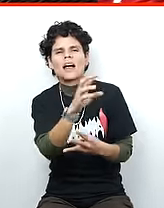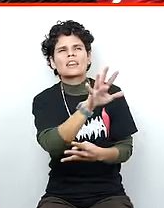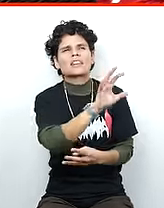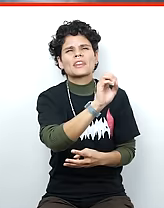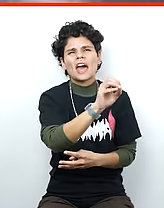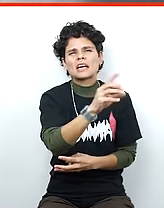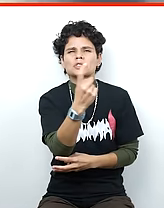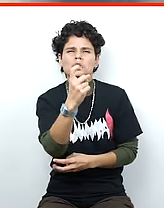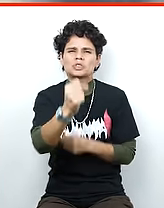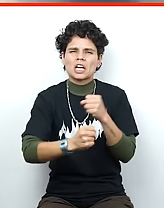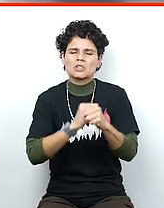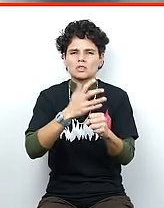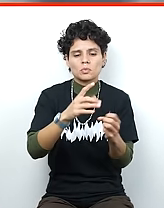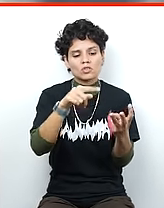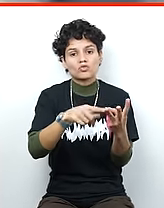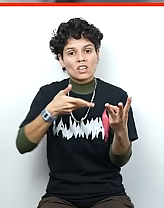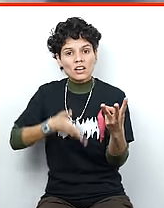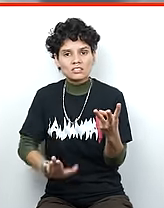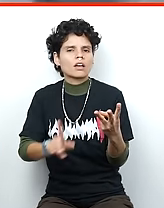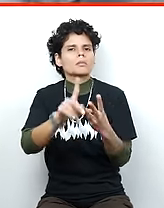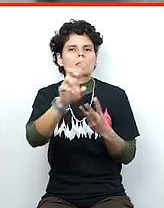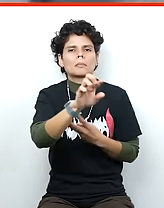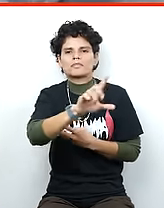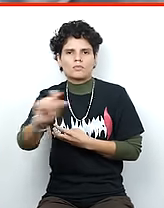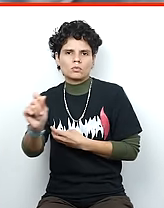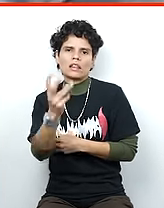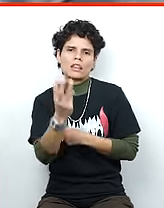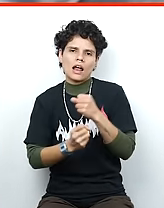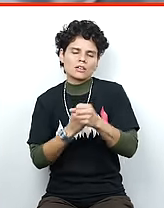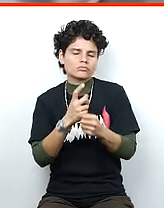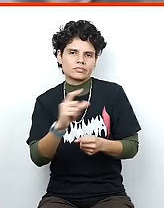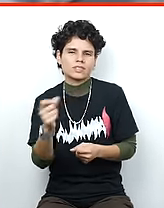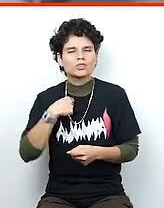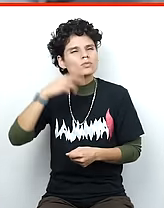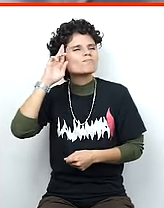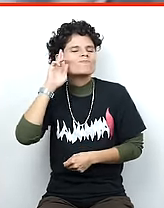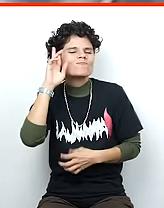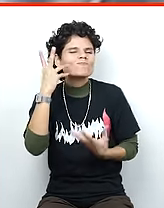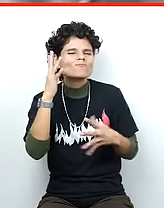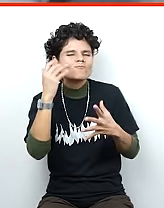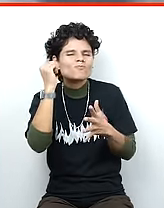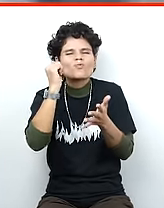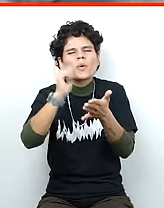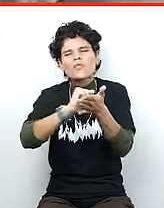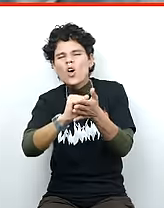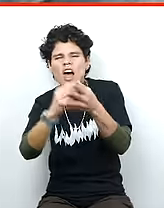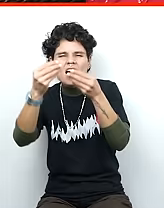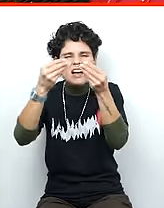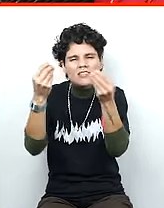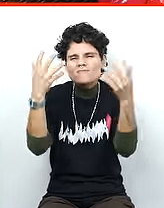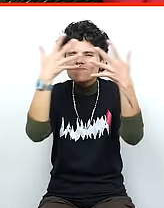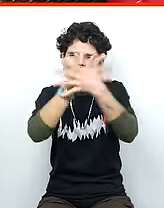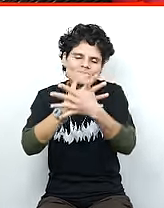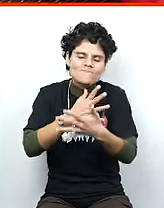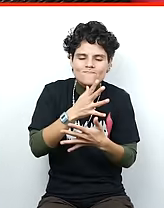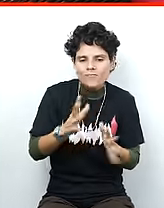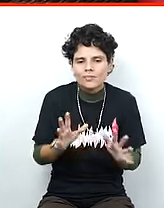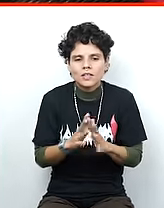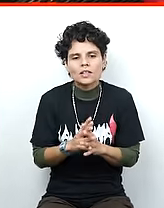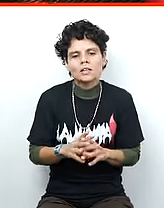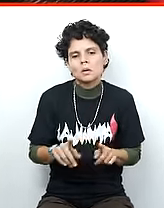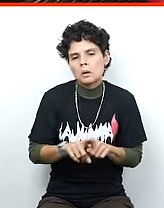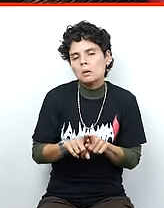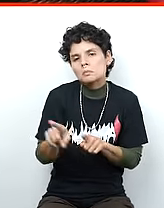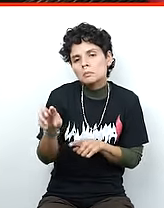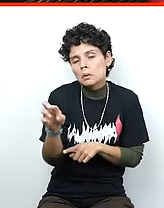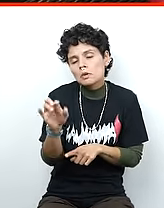como los 10, 11 años. Ya. Yo no, pues yo hasta los... hasta los 3 no. Hasta los 3 no, pues entonces mis recuerdos no son muy lentos de él, pues cachai, ¿no? No, tú eres el que